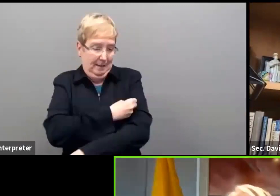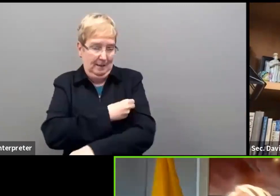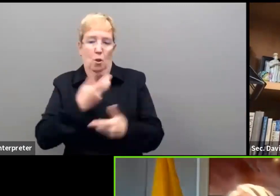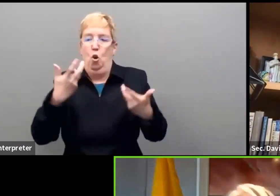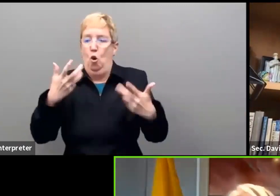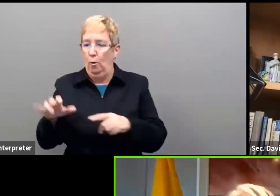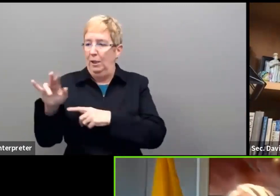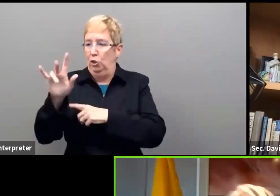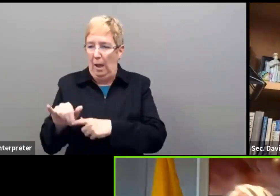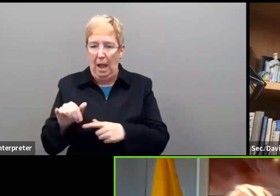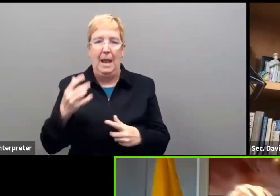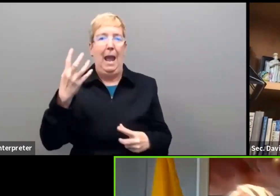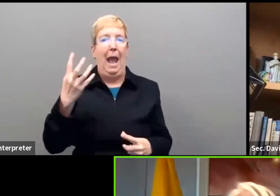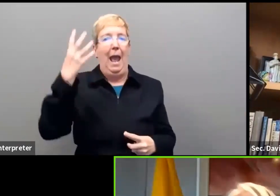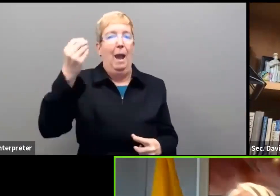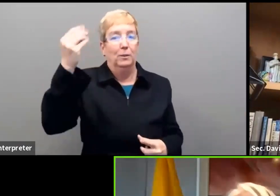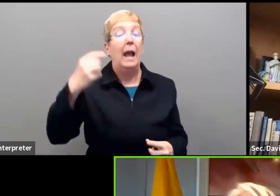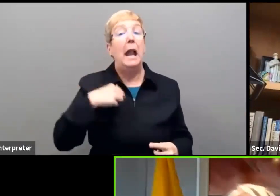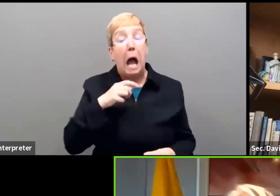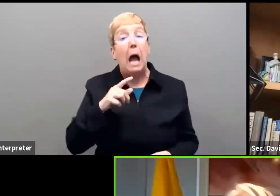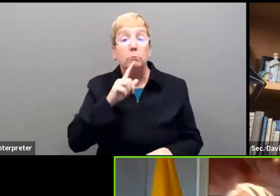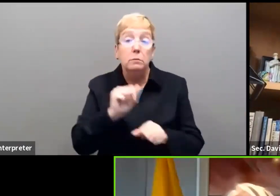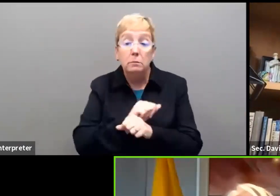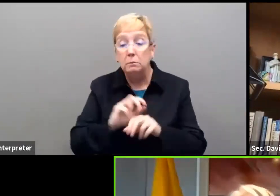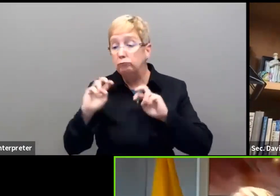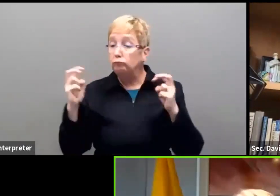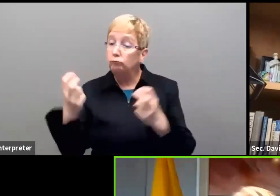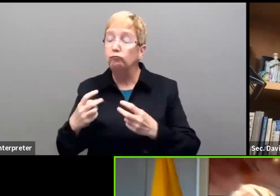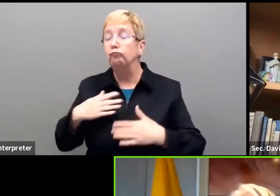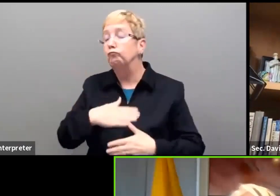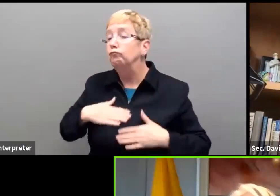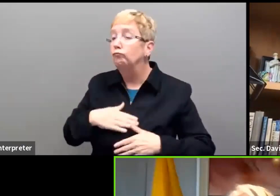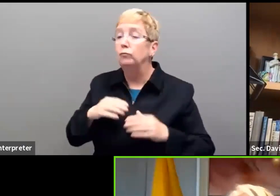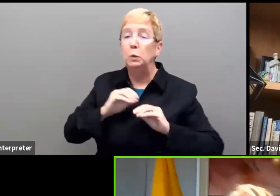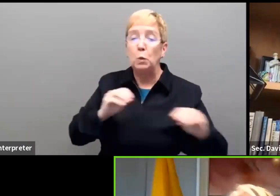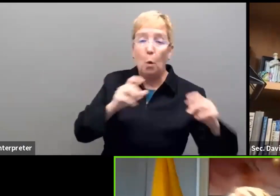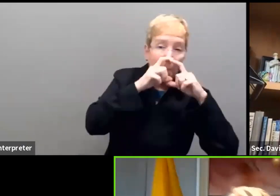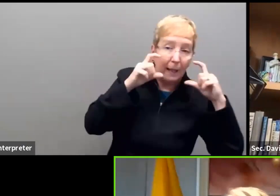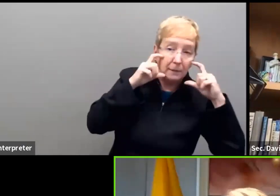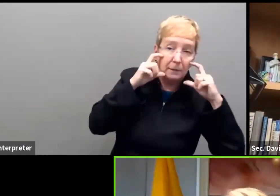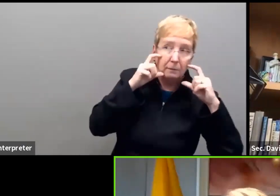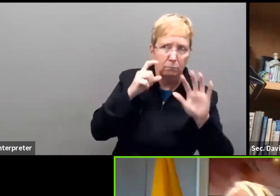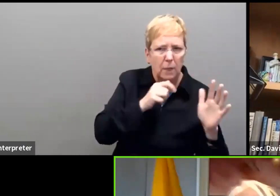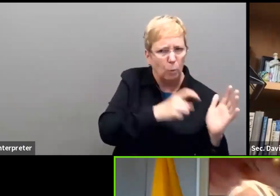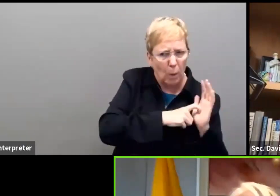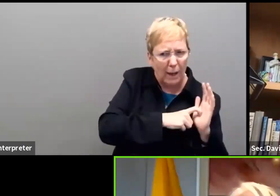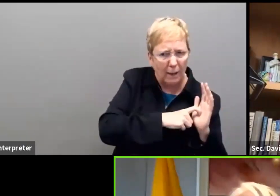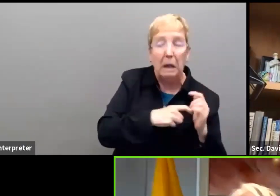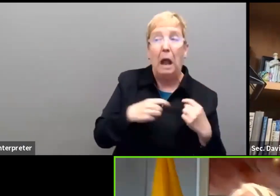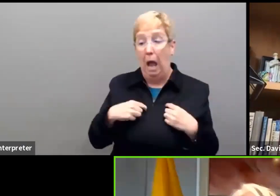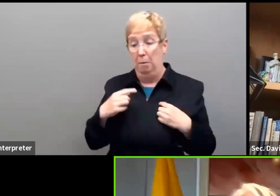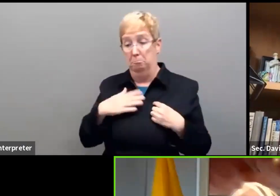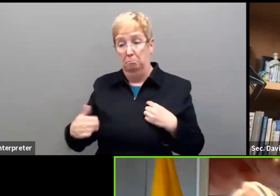al Departamento del Medio Ambiente de Nuevo México, que hizo un trabajo maravilloso para los cubrebocas, para hacerlo